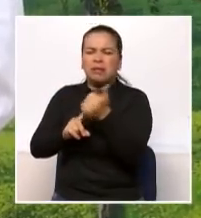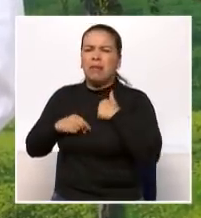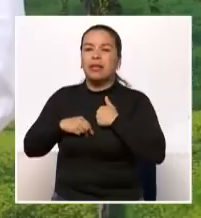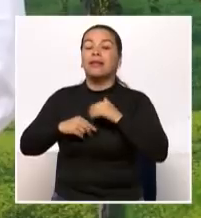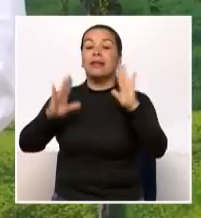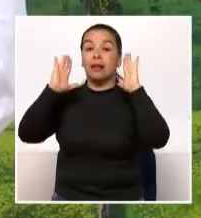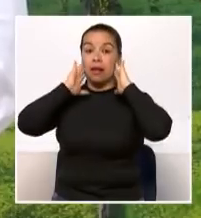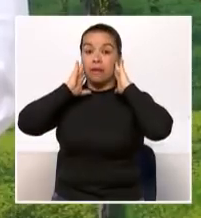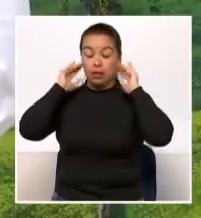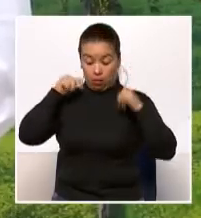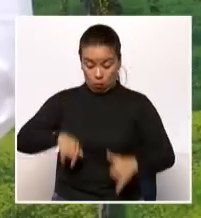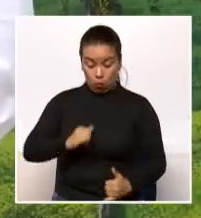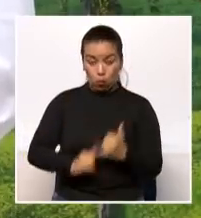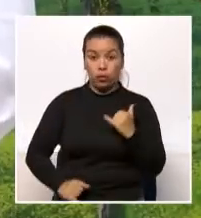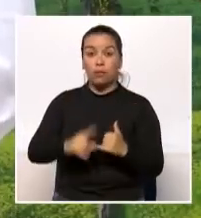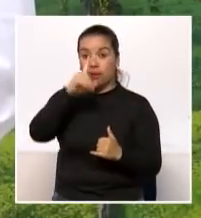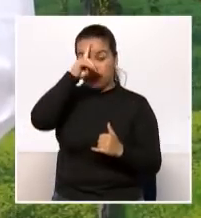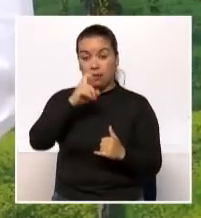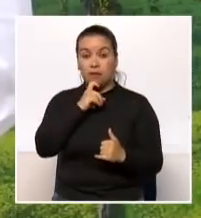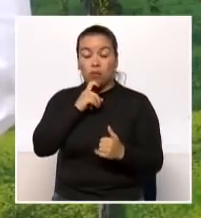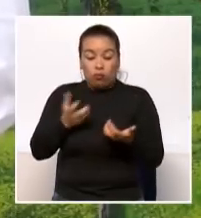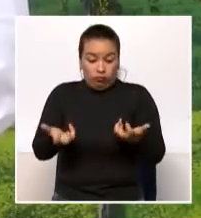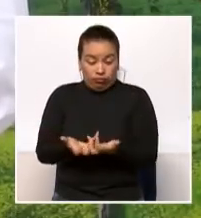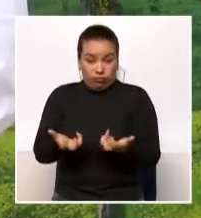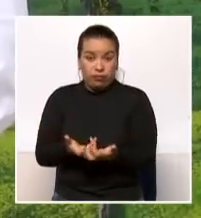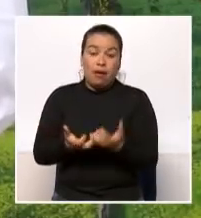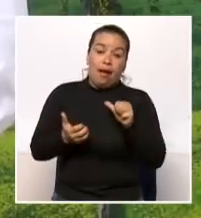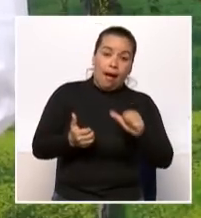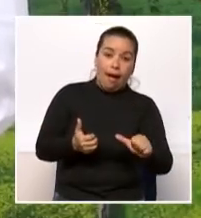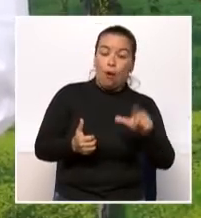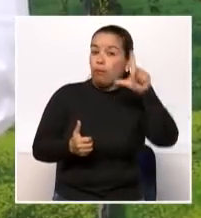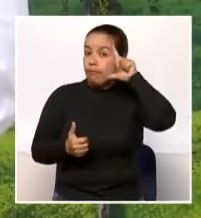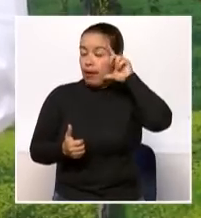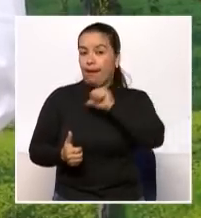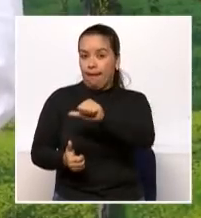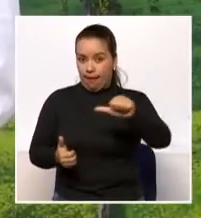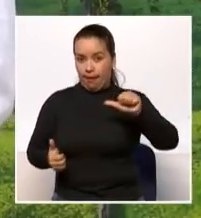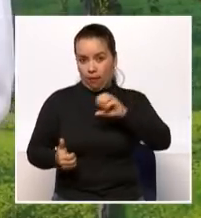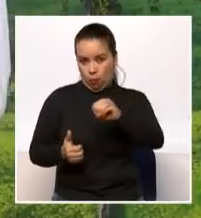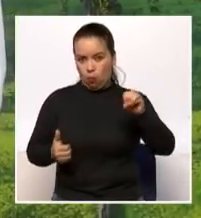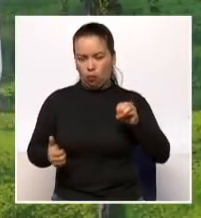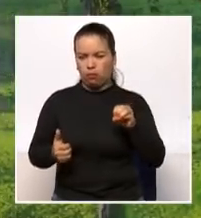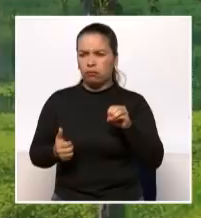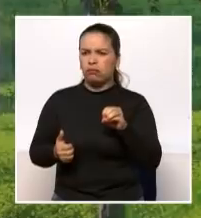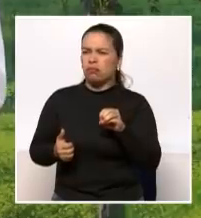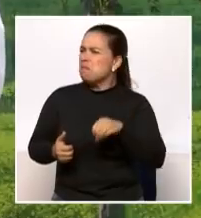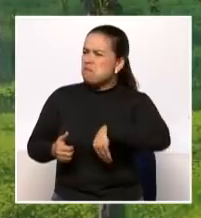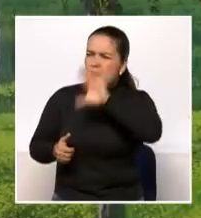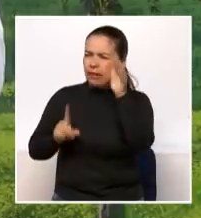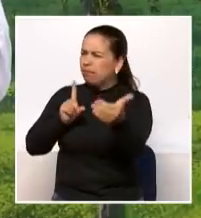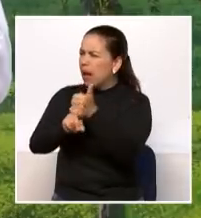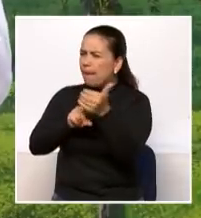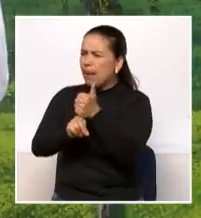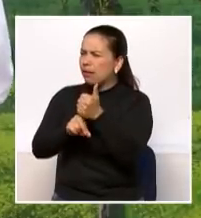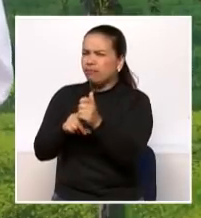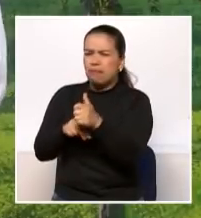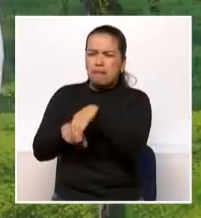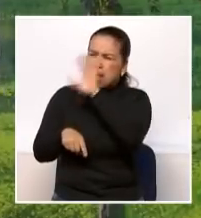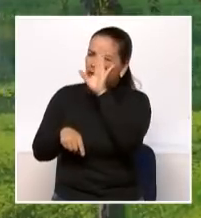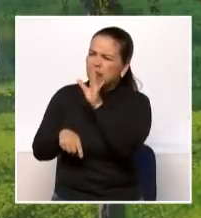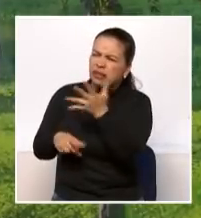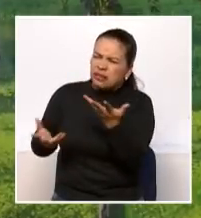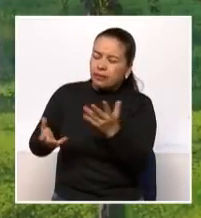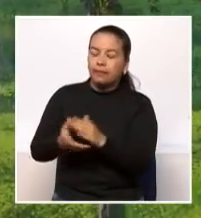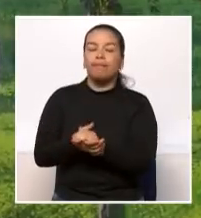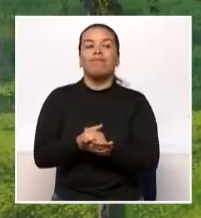testículos o genitales en la mujer. ¿Y qué es lo que más estamos encontrando? Pues sí, para de pronto ahondar un poco en lo que